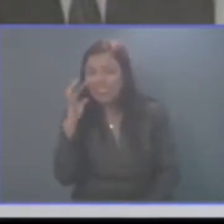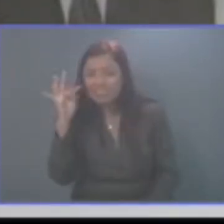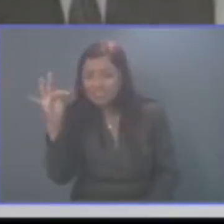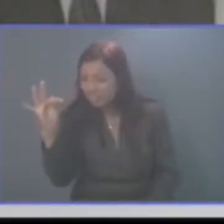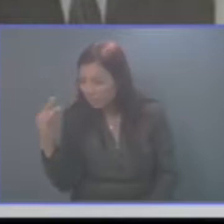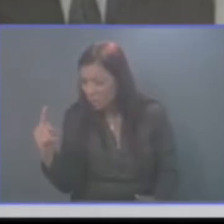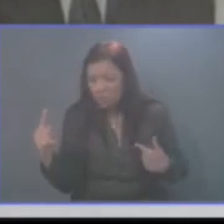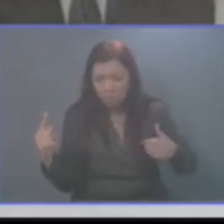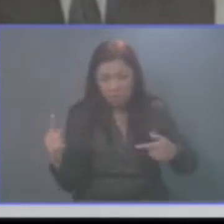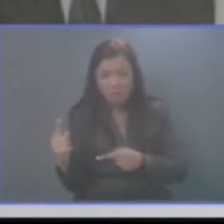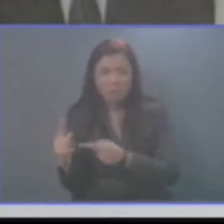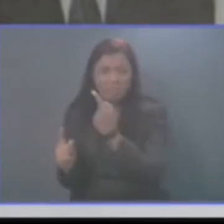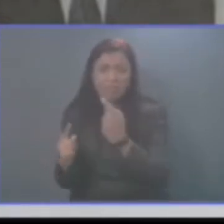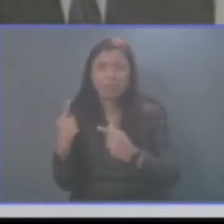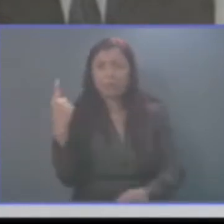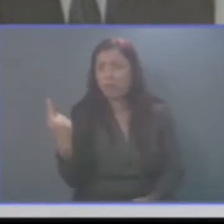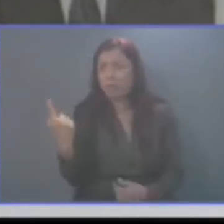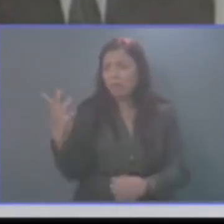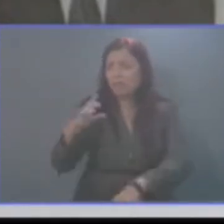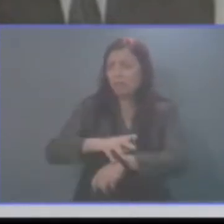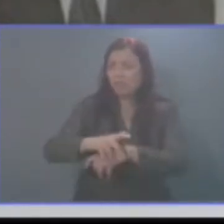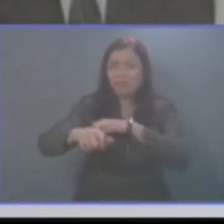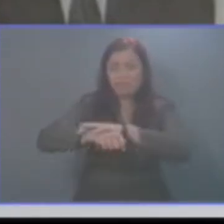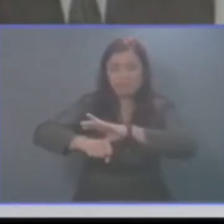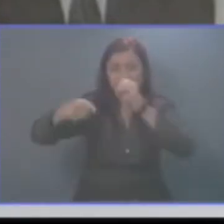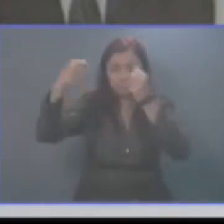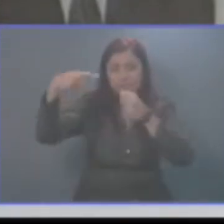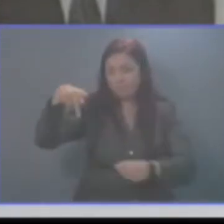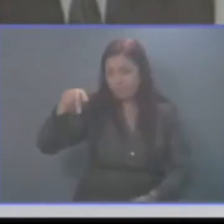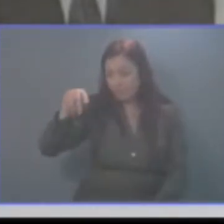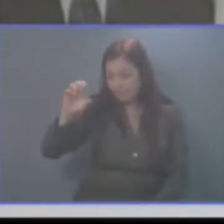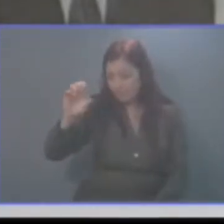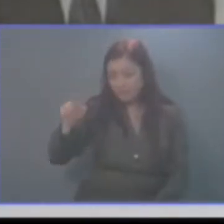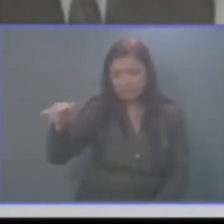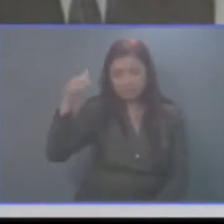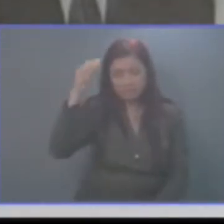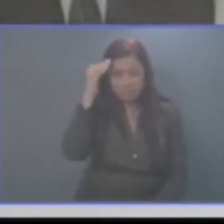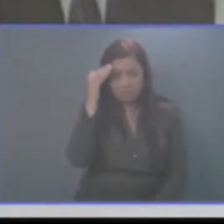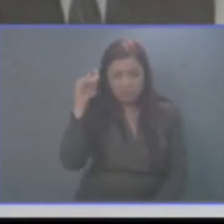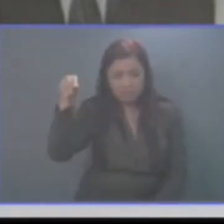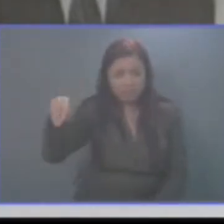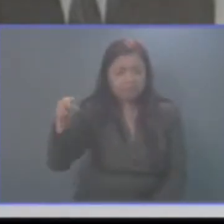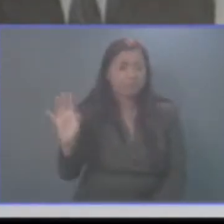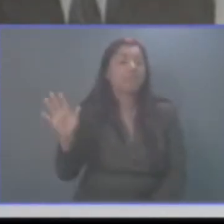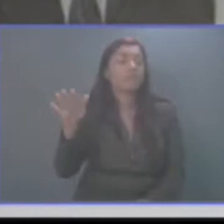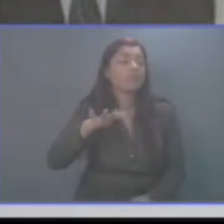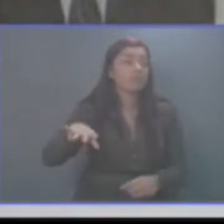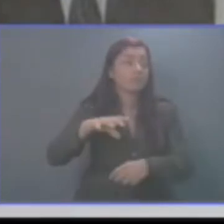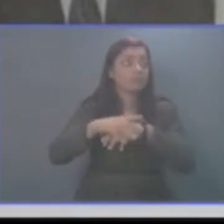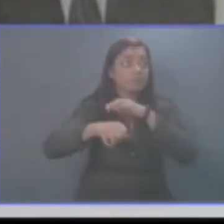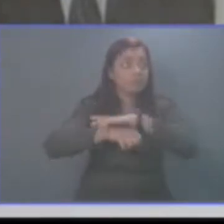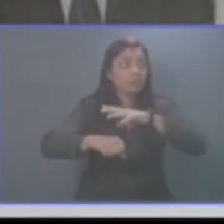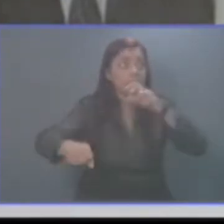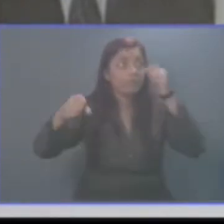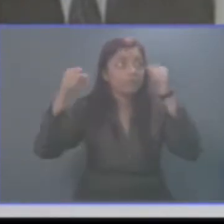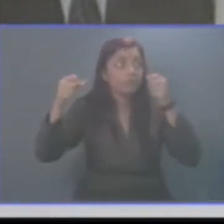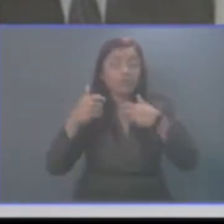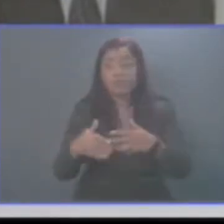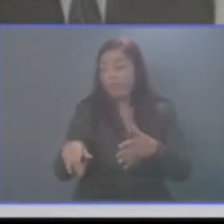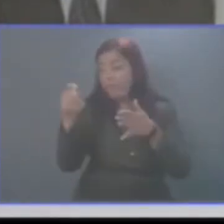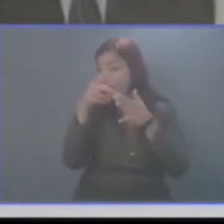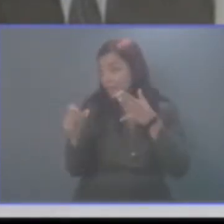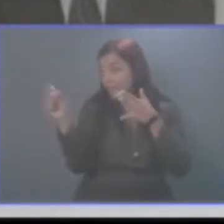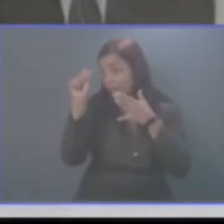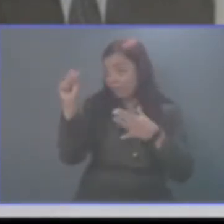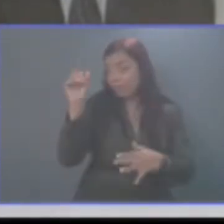cuando es una persona que está bajo custodia de la Policía Nacional Civil, centros penales, instancias que